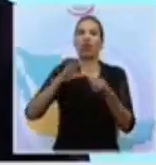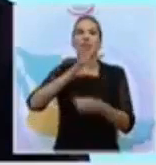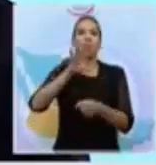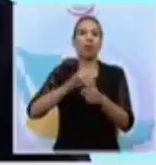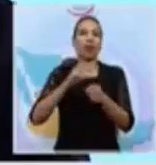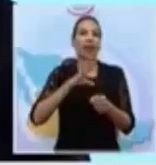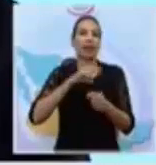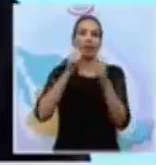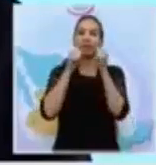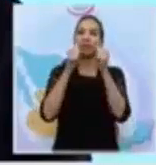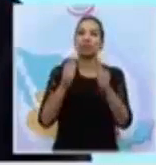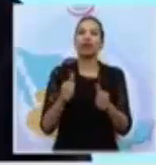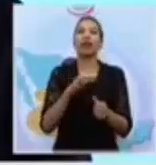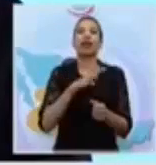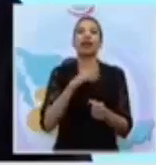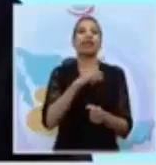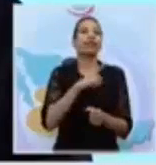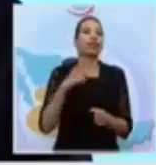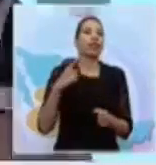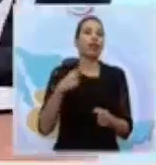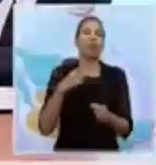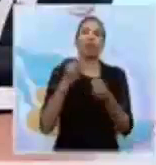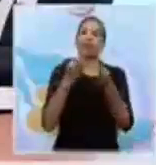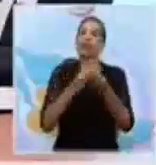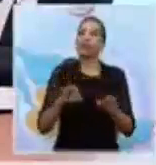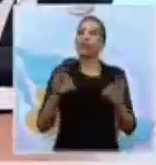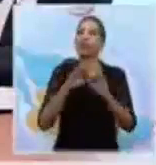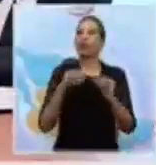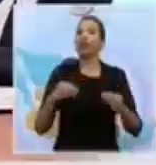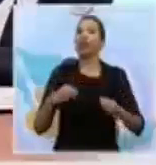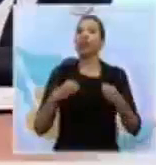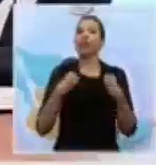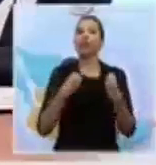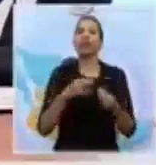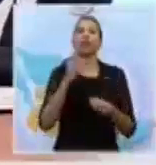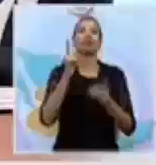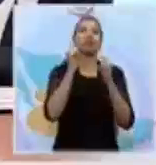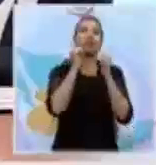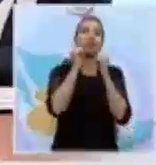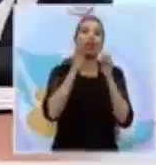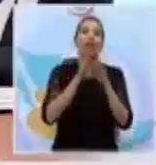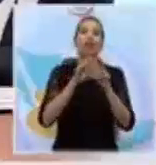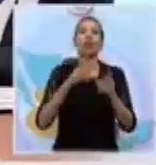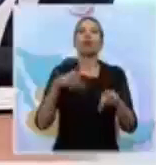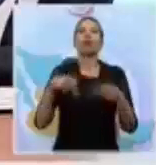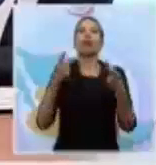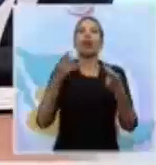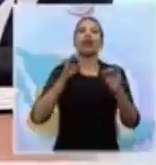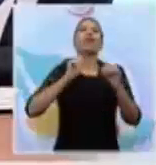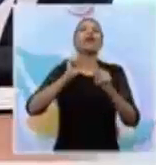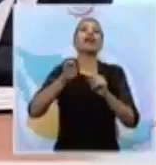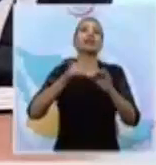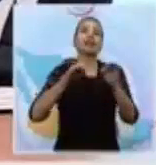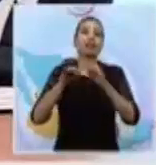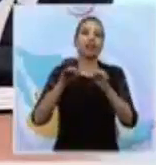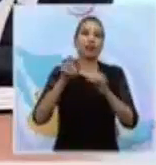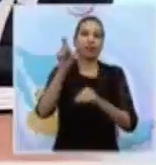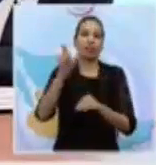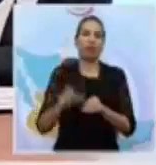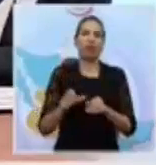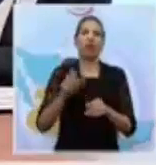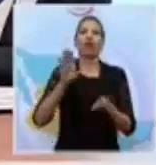universal, se logra que el sostenimiento de la vida digna no dependa de la venta de la fuerza de trabajo.